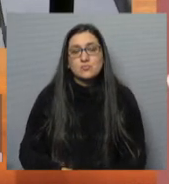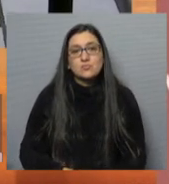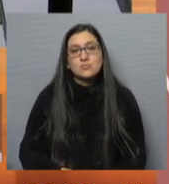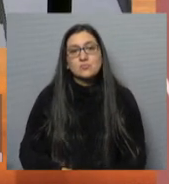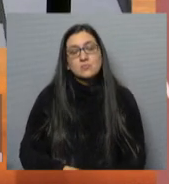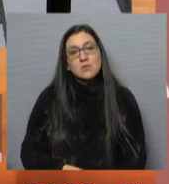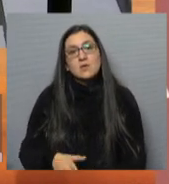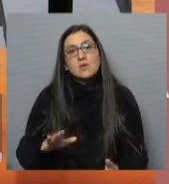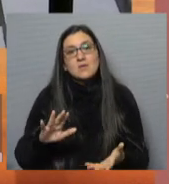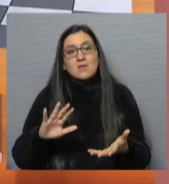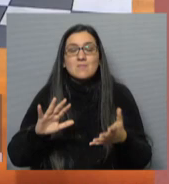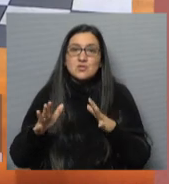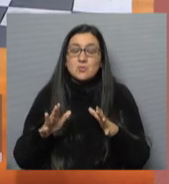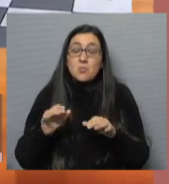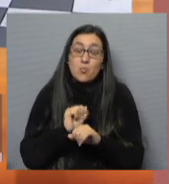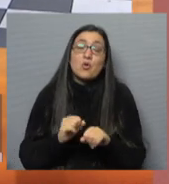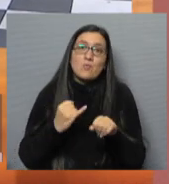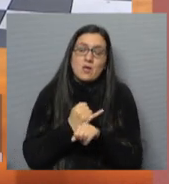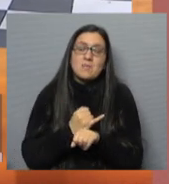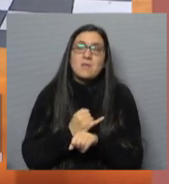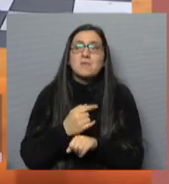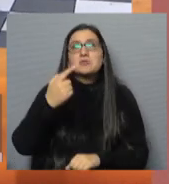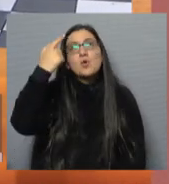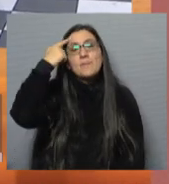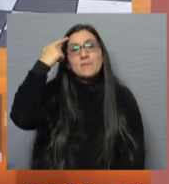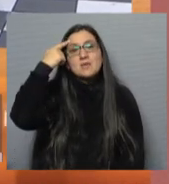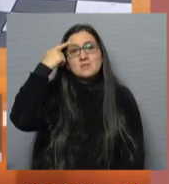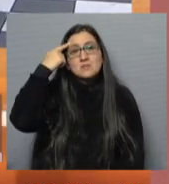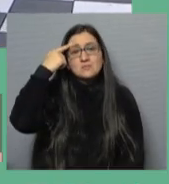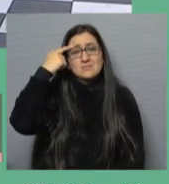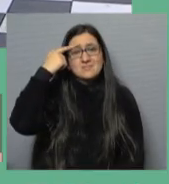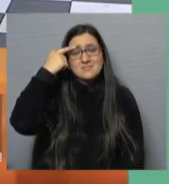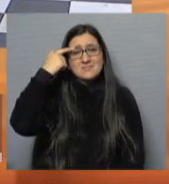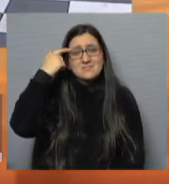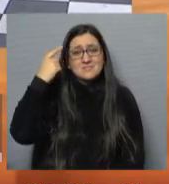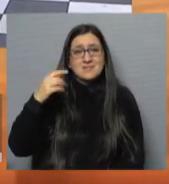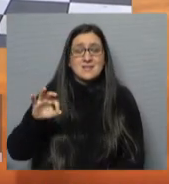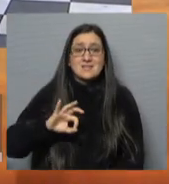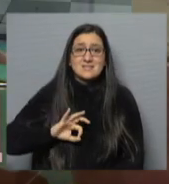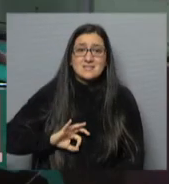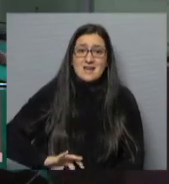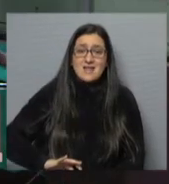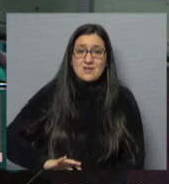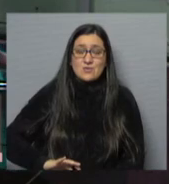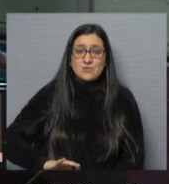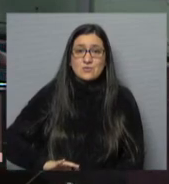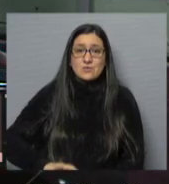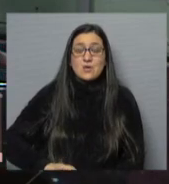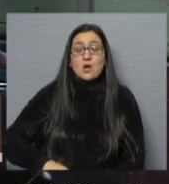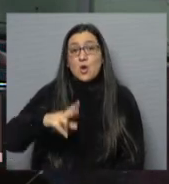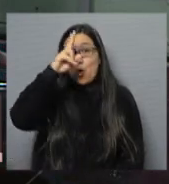tal vez tenga un margen de error. Pero yo creo que en salarios el Hospital Víctor Debó debe